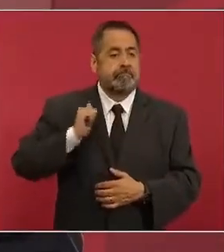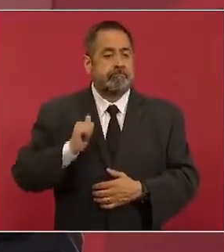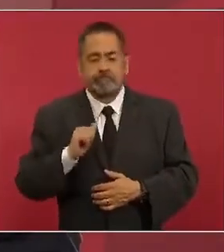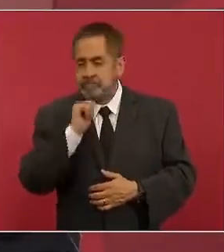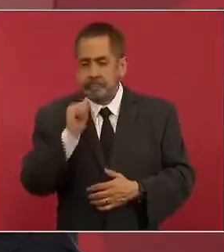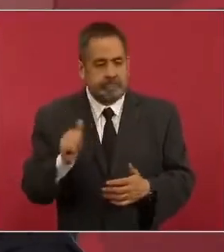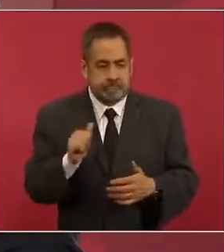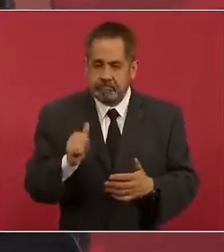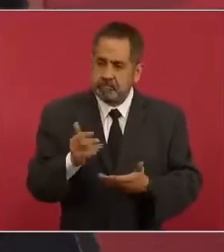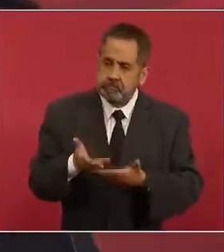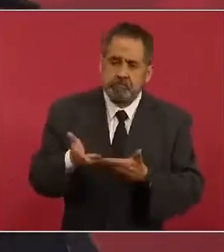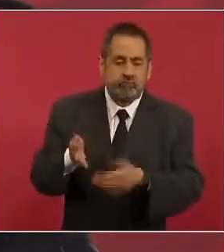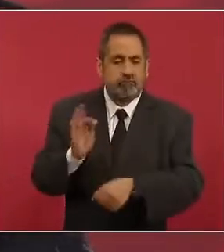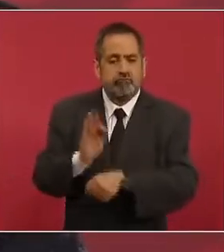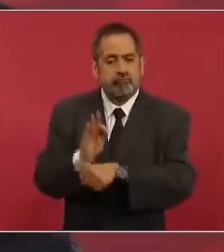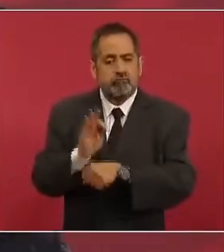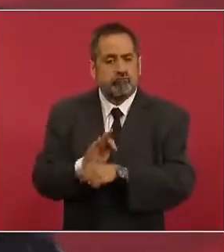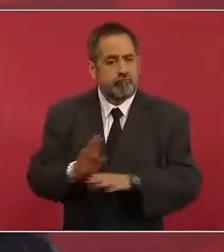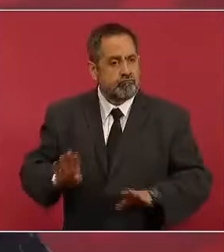para que